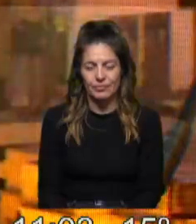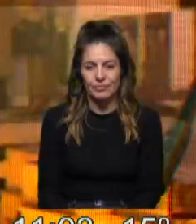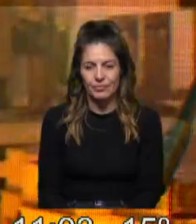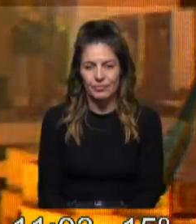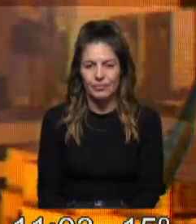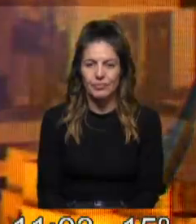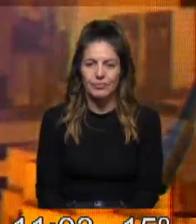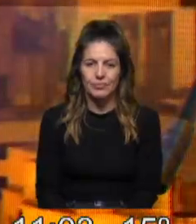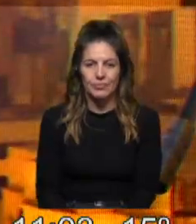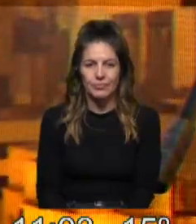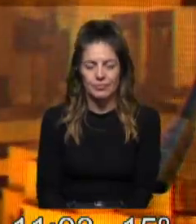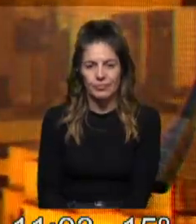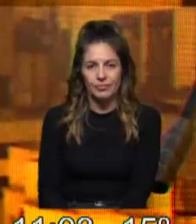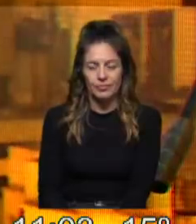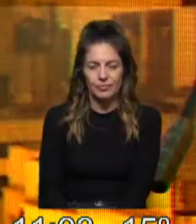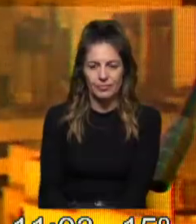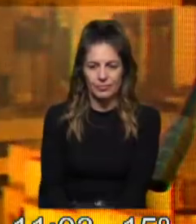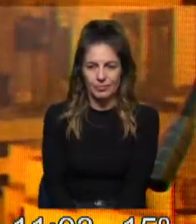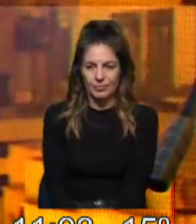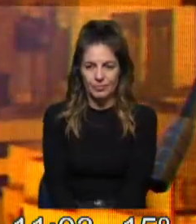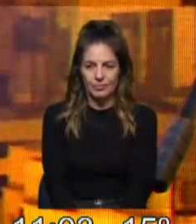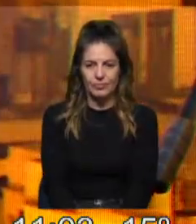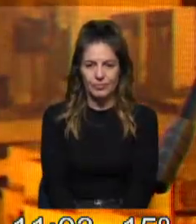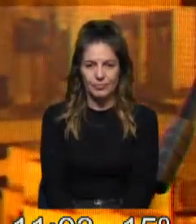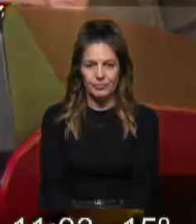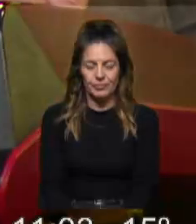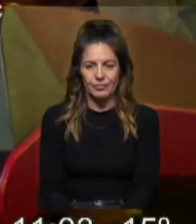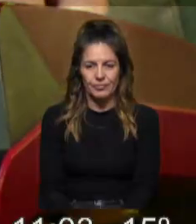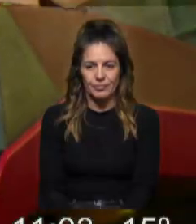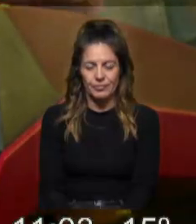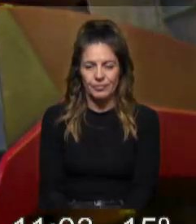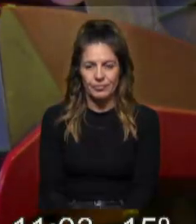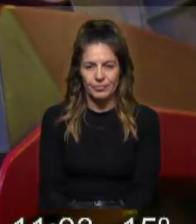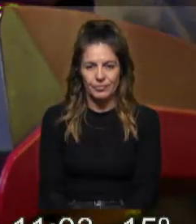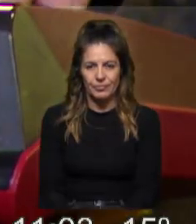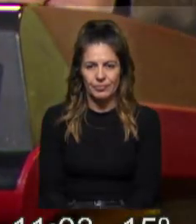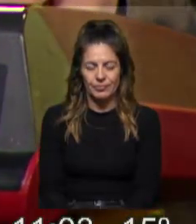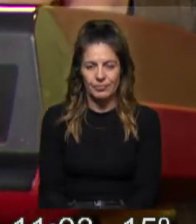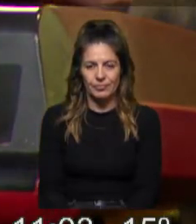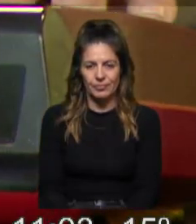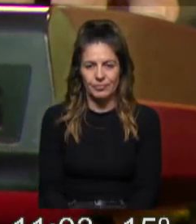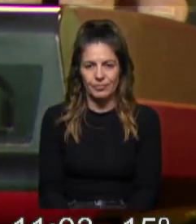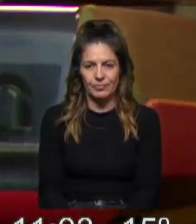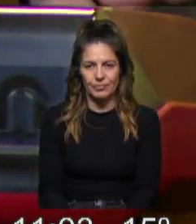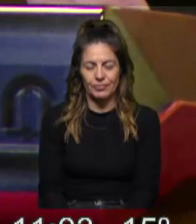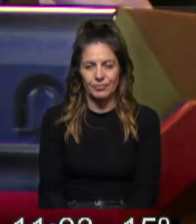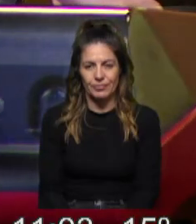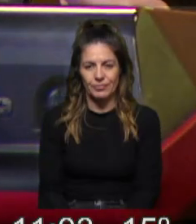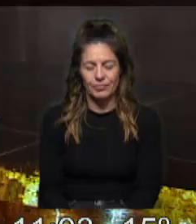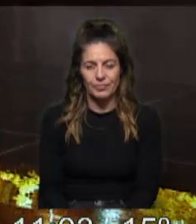Conozco esta ciudad, no es como en los diarios. Desde allá